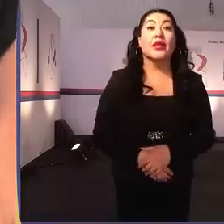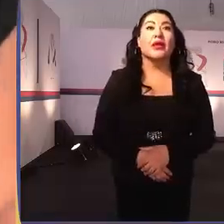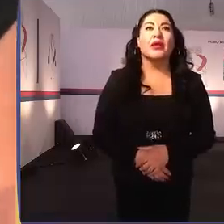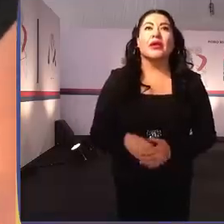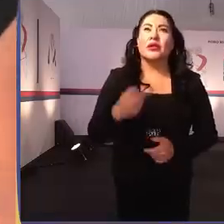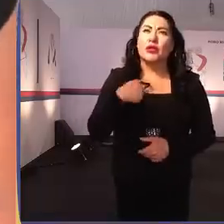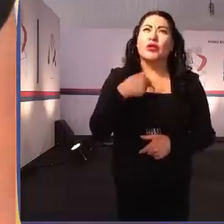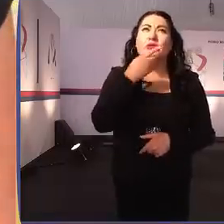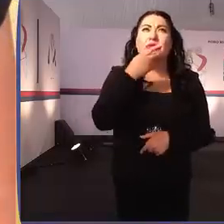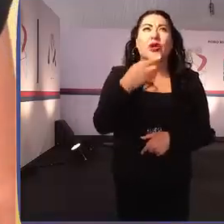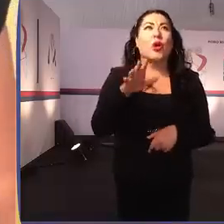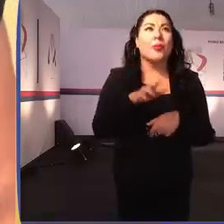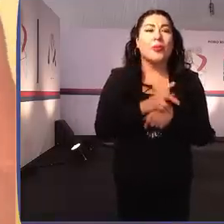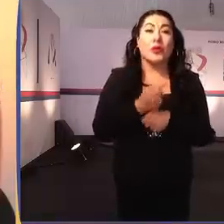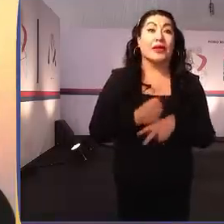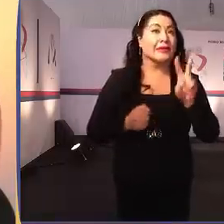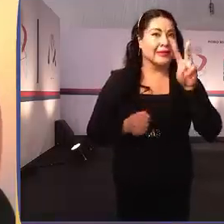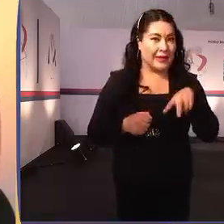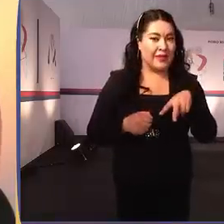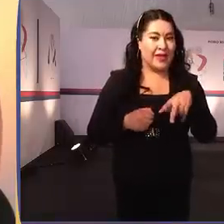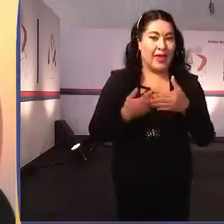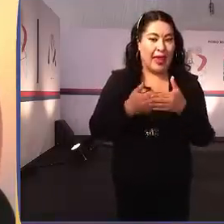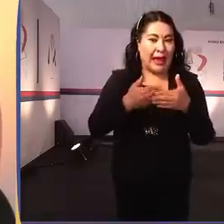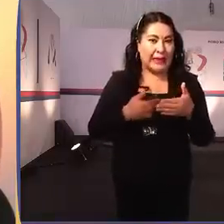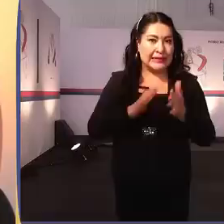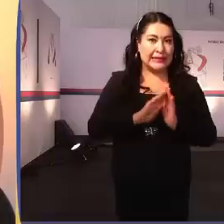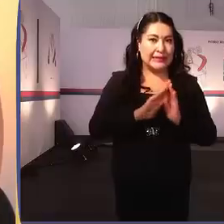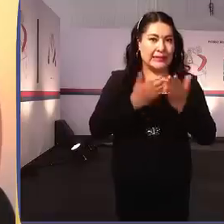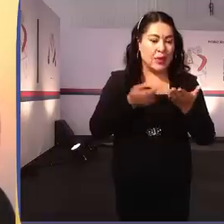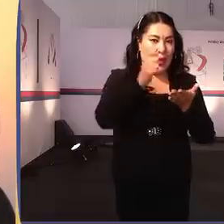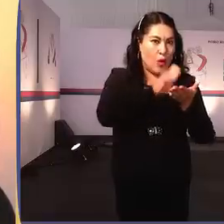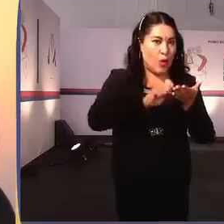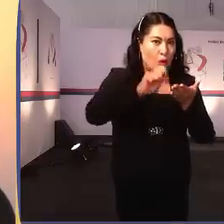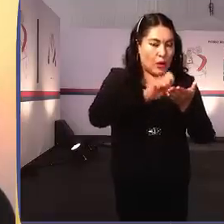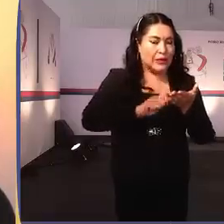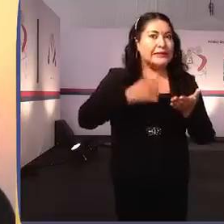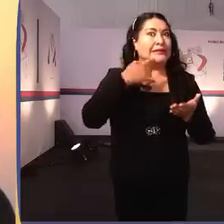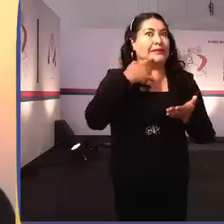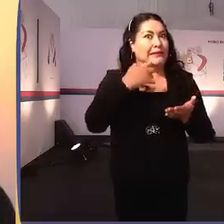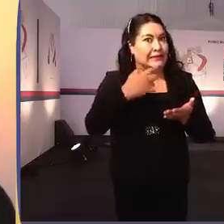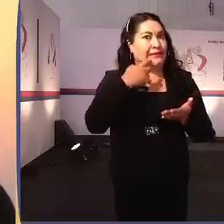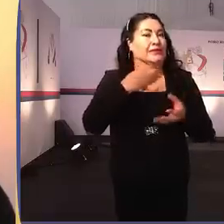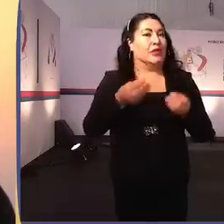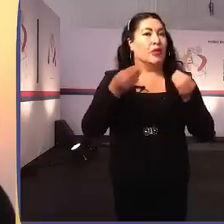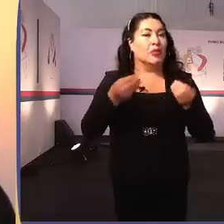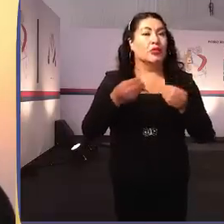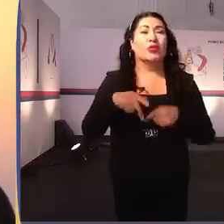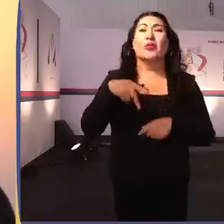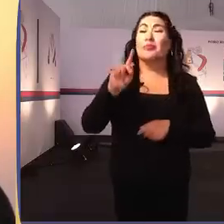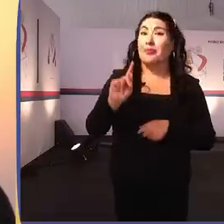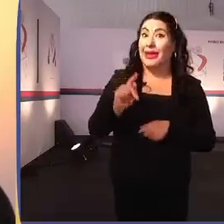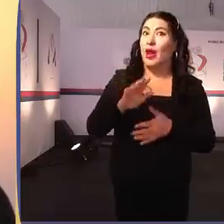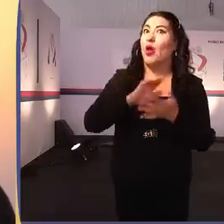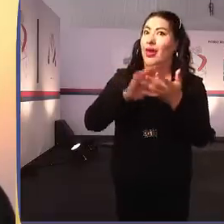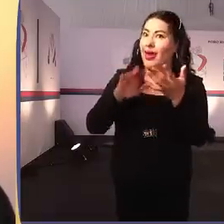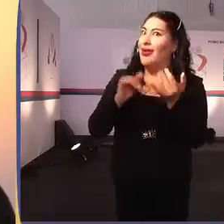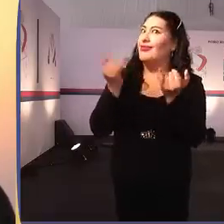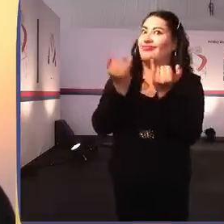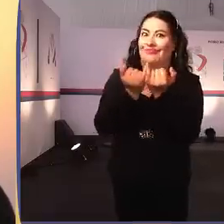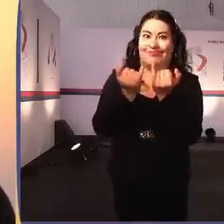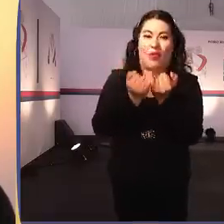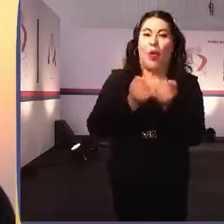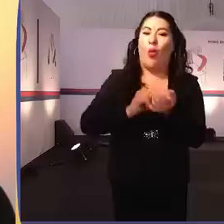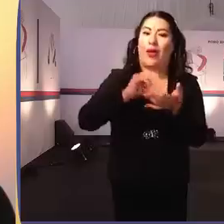Lo comento porque cuesta escribir los libros, pero todavía cuesta más leerlos. Ustedes pueden comprar un